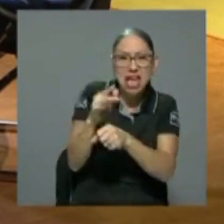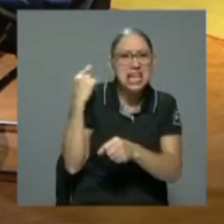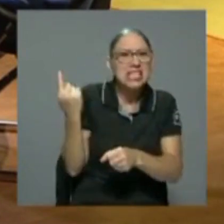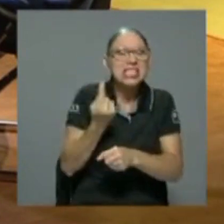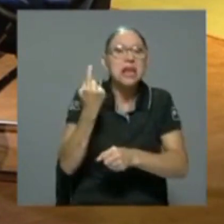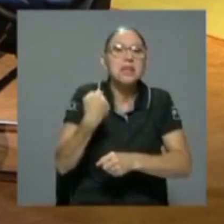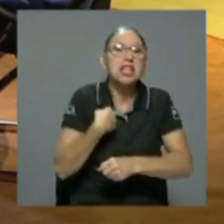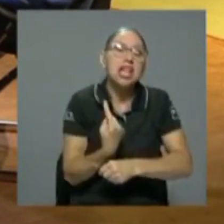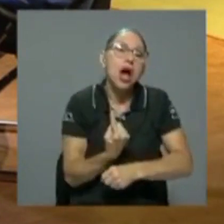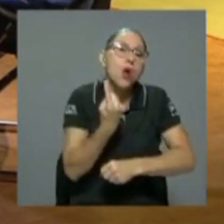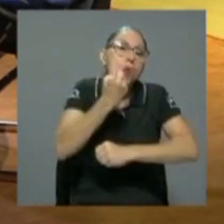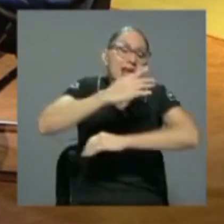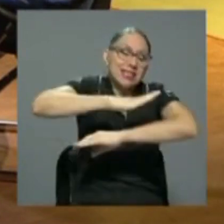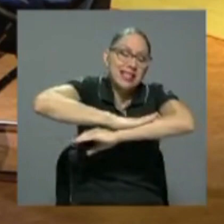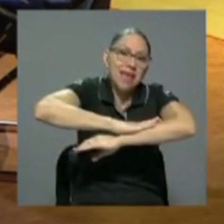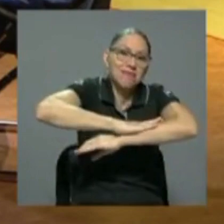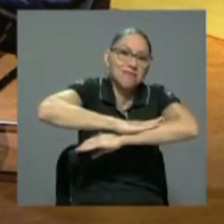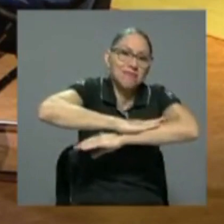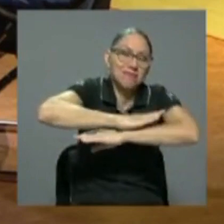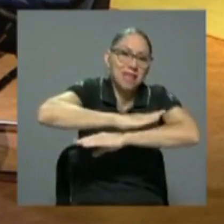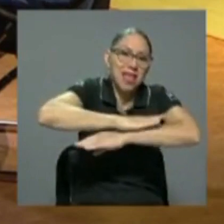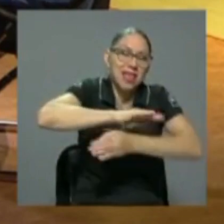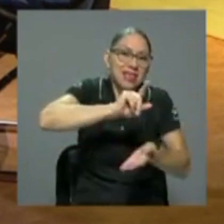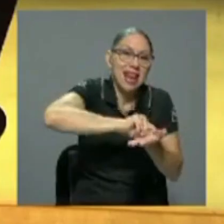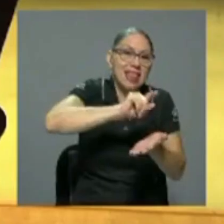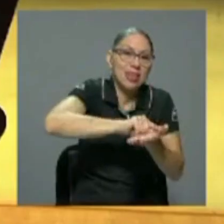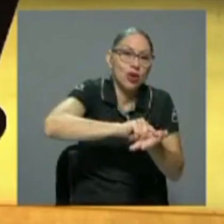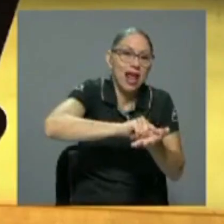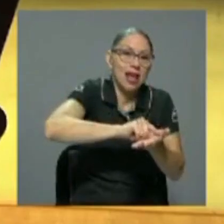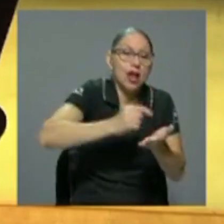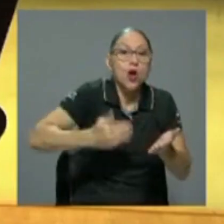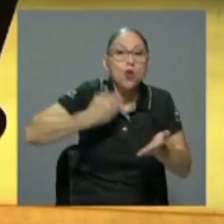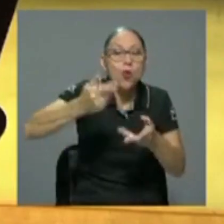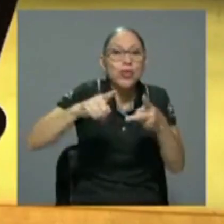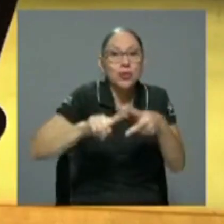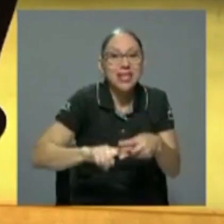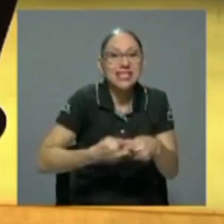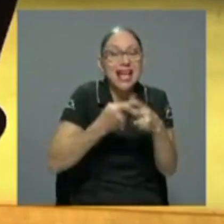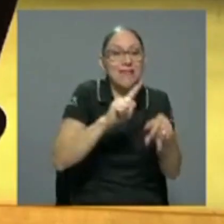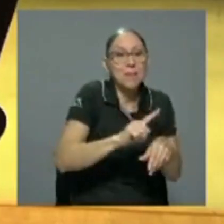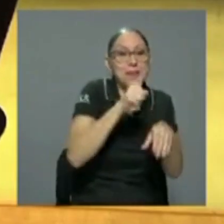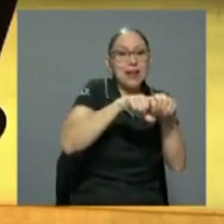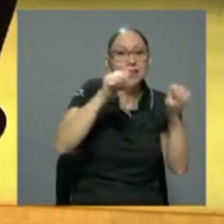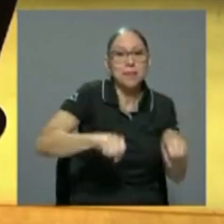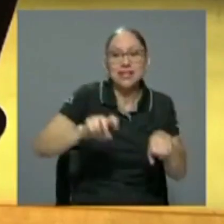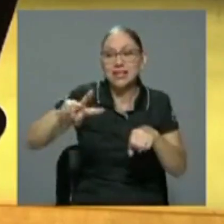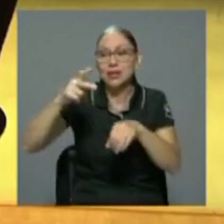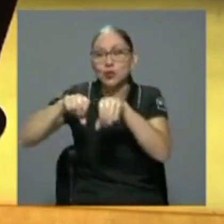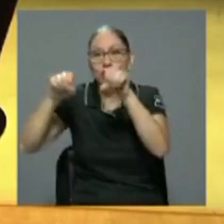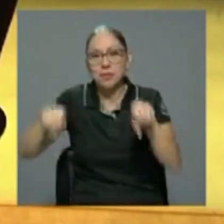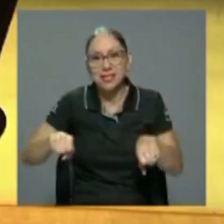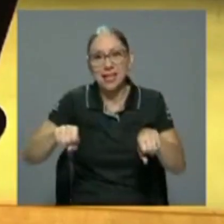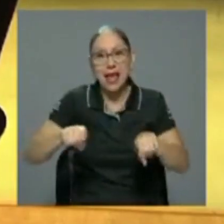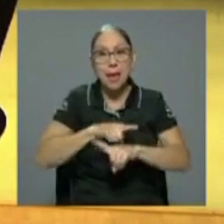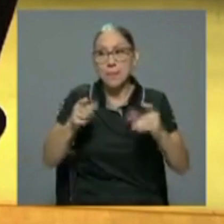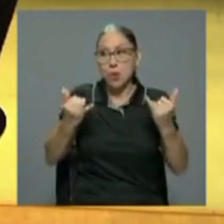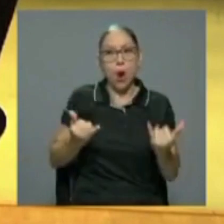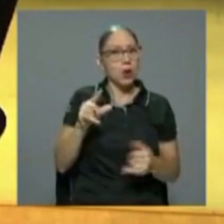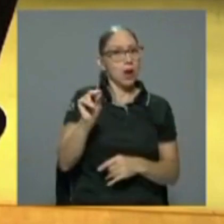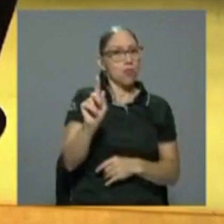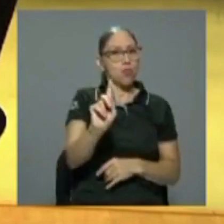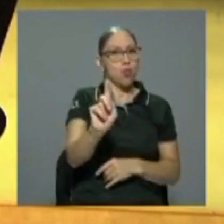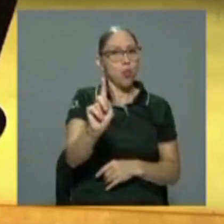a inicio de cada uno de los 2 semestres del año lectivo. Esta vez no fue así. Tuvimos